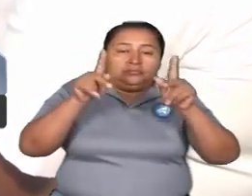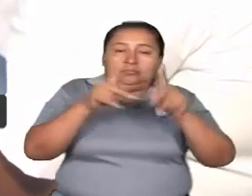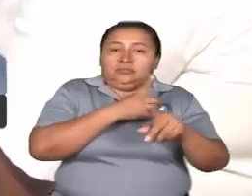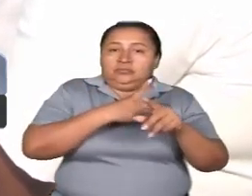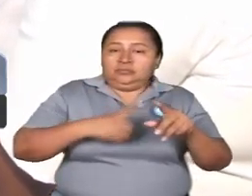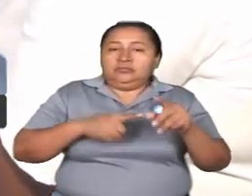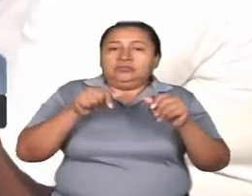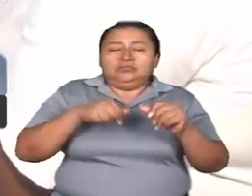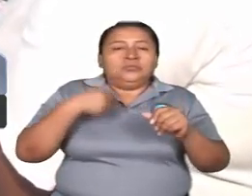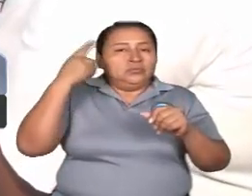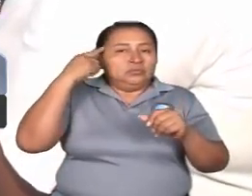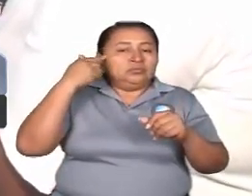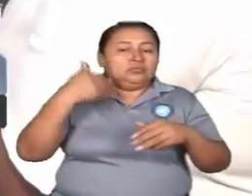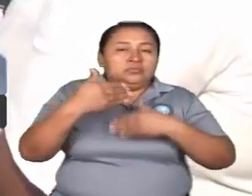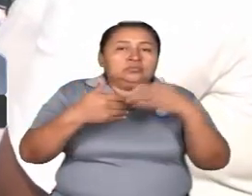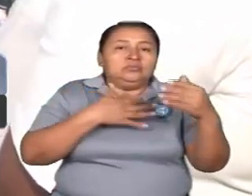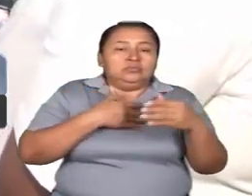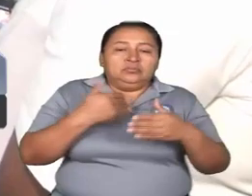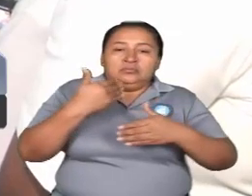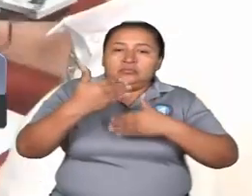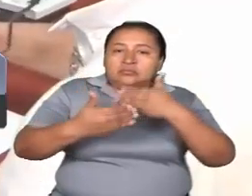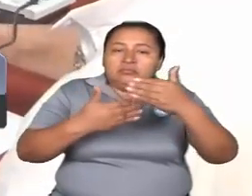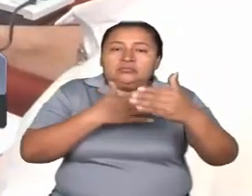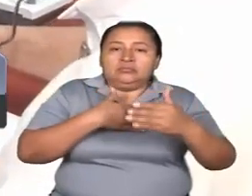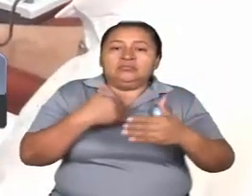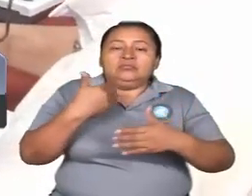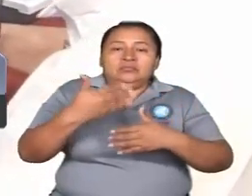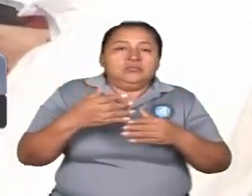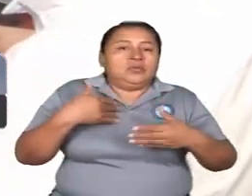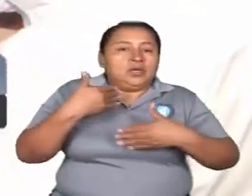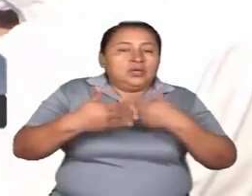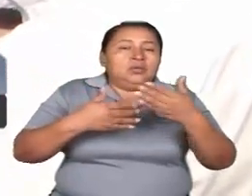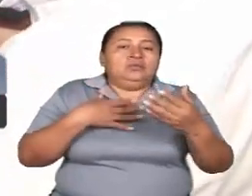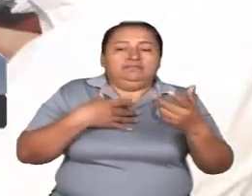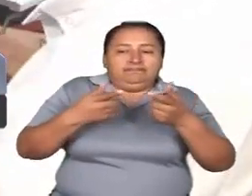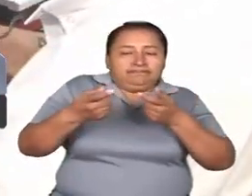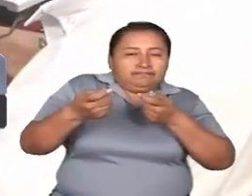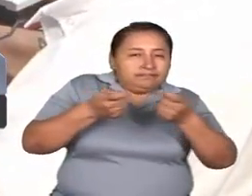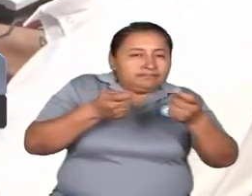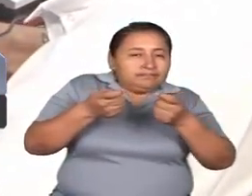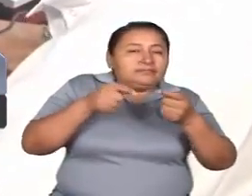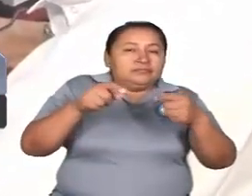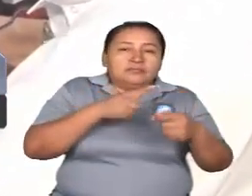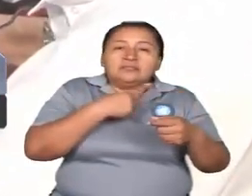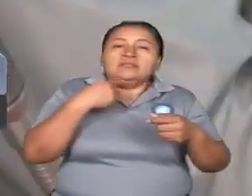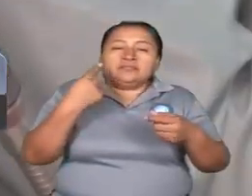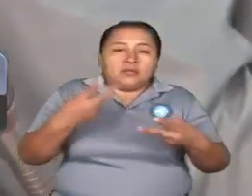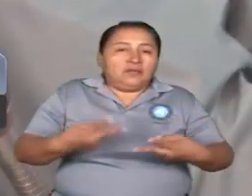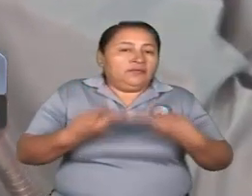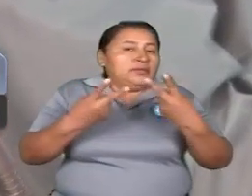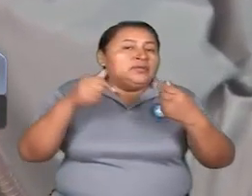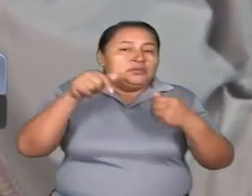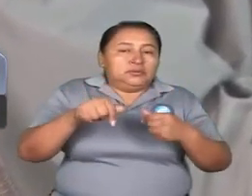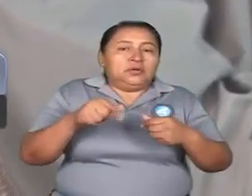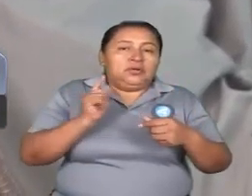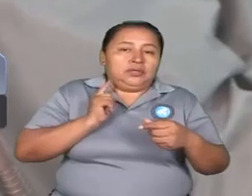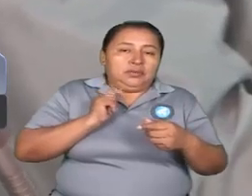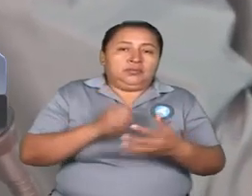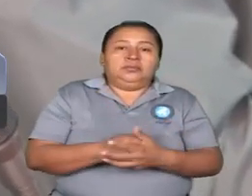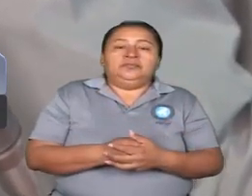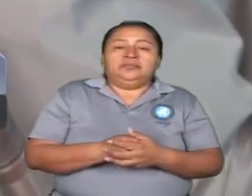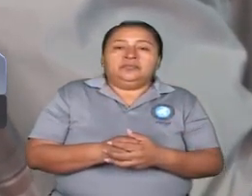creo que han mejorado, han ido mejorando y han ido también ajustándose a la realidad que hoy vivimos. Hay algo